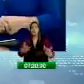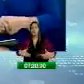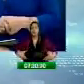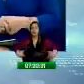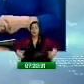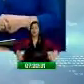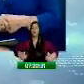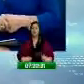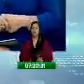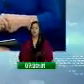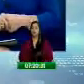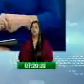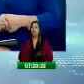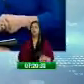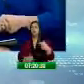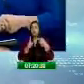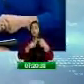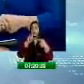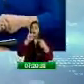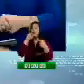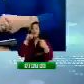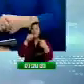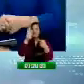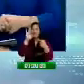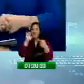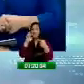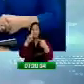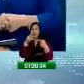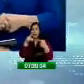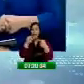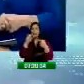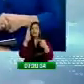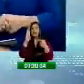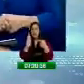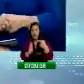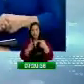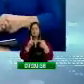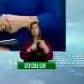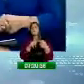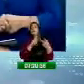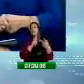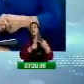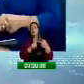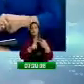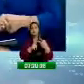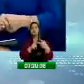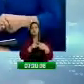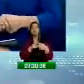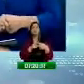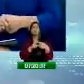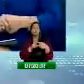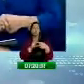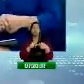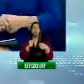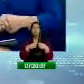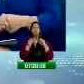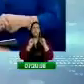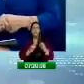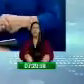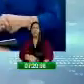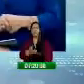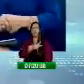laboratorios clínicos, que están realizando la prueba. Ellos, nosotros hemos informado a través